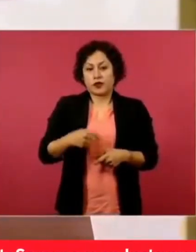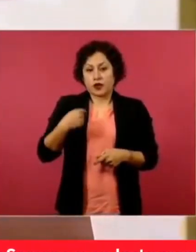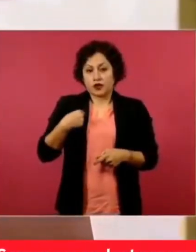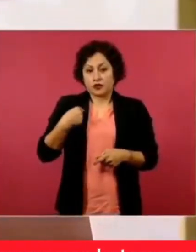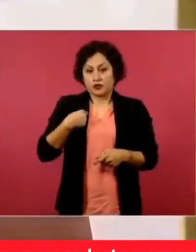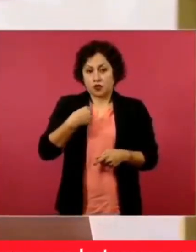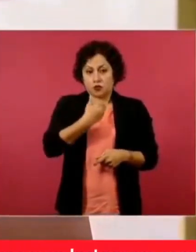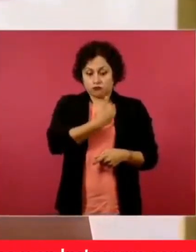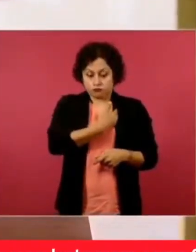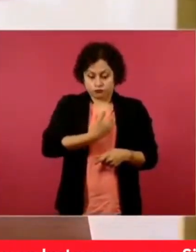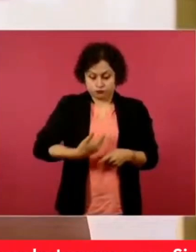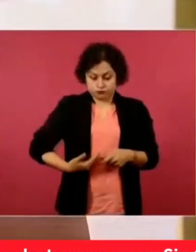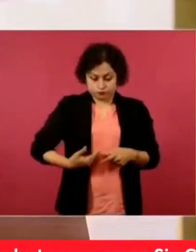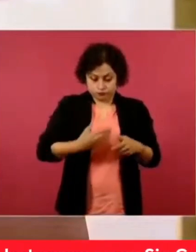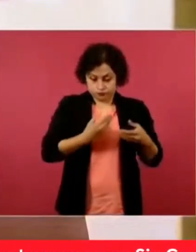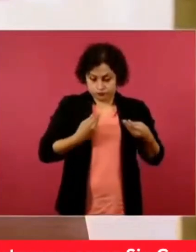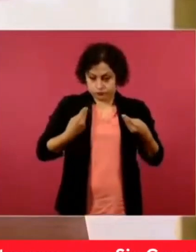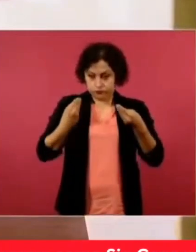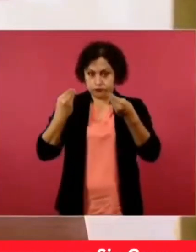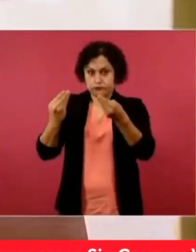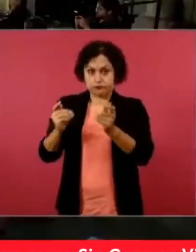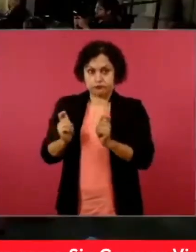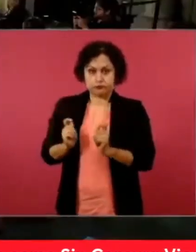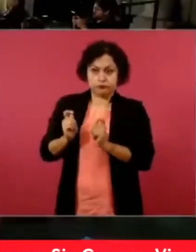adiós, adiós.